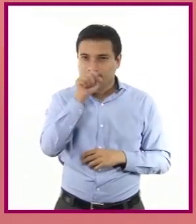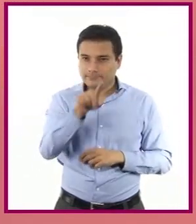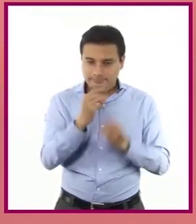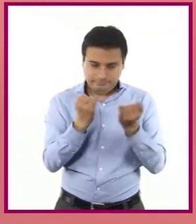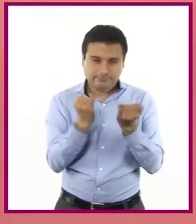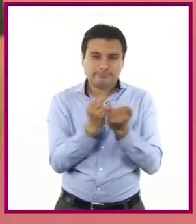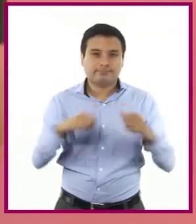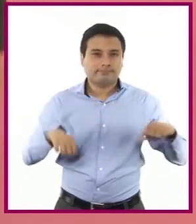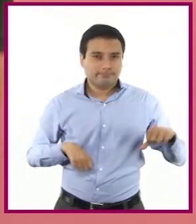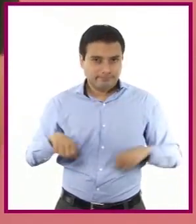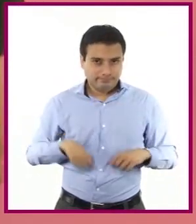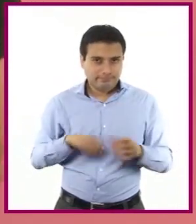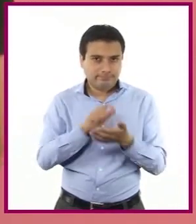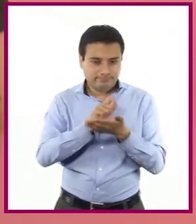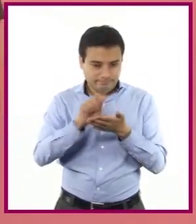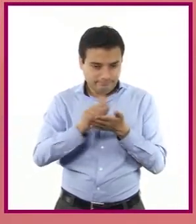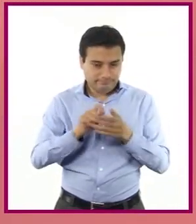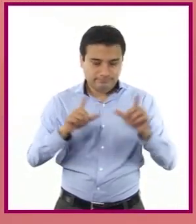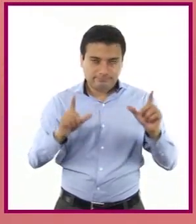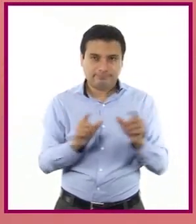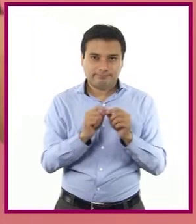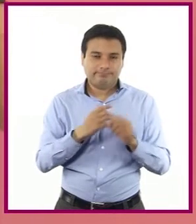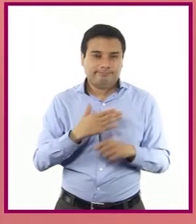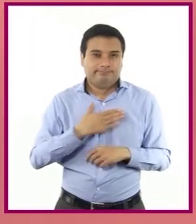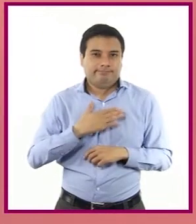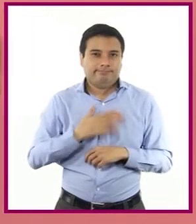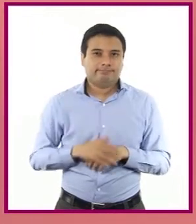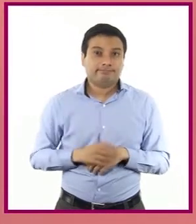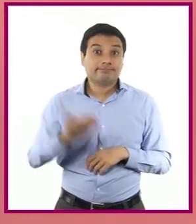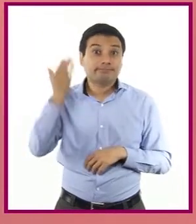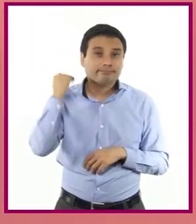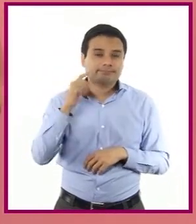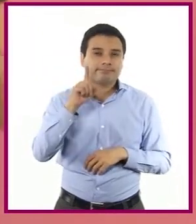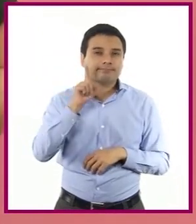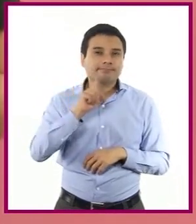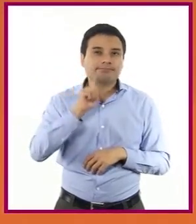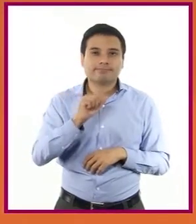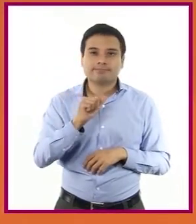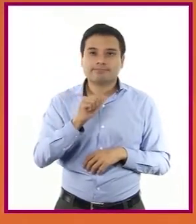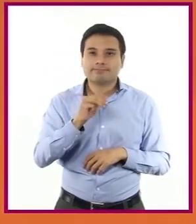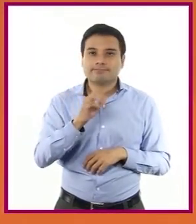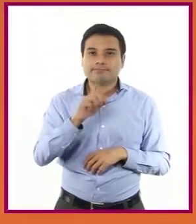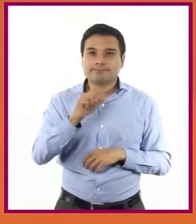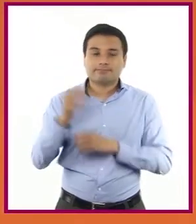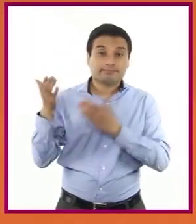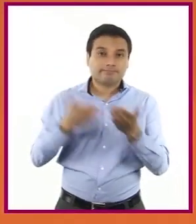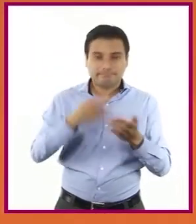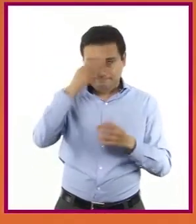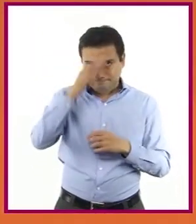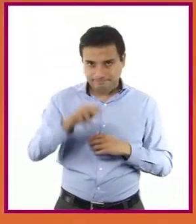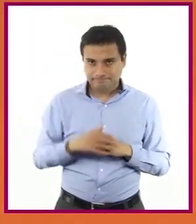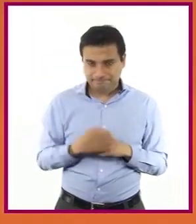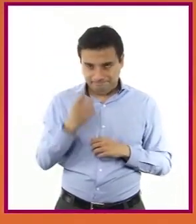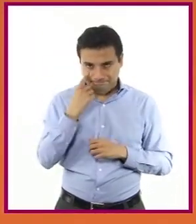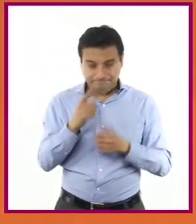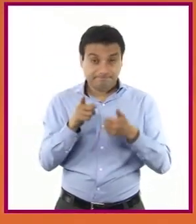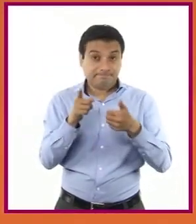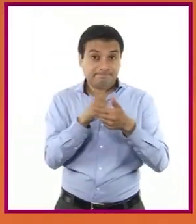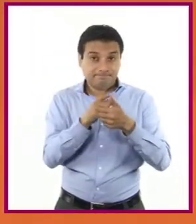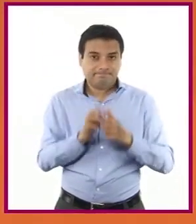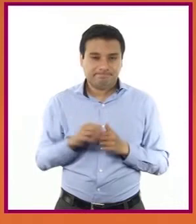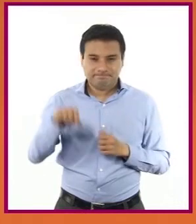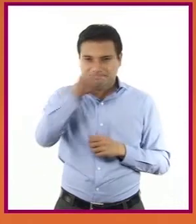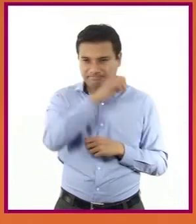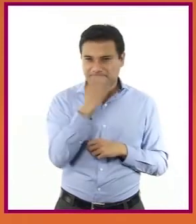reto, pues haré mi resumen sobre la visita que hizo Amelia a nuestro país. Primero, observaremos